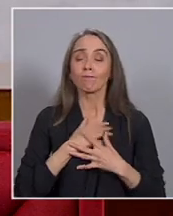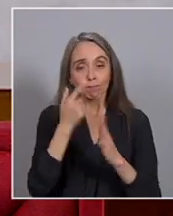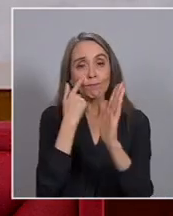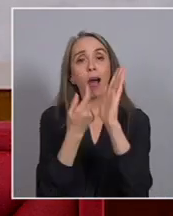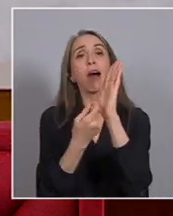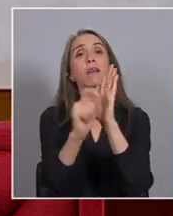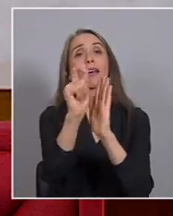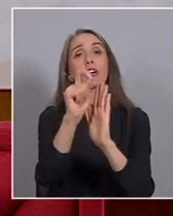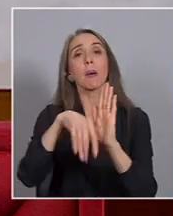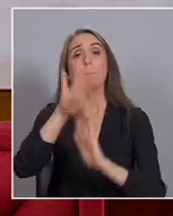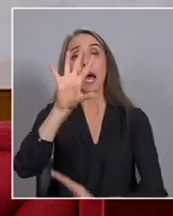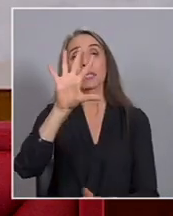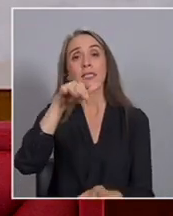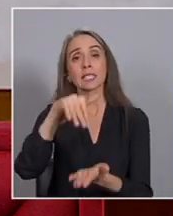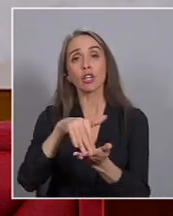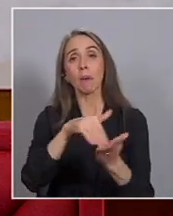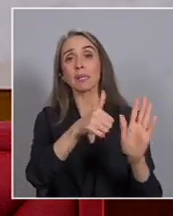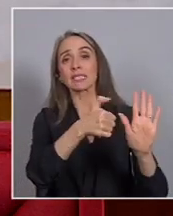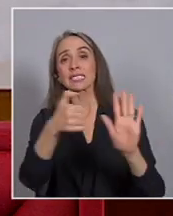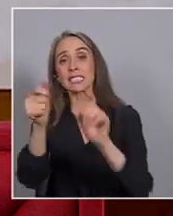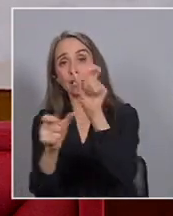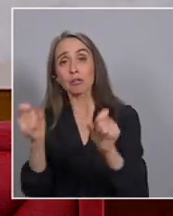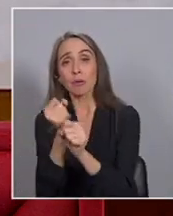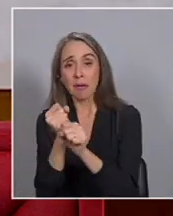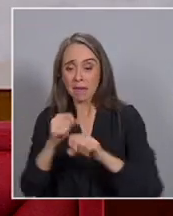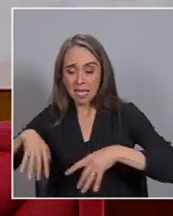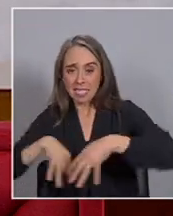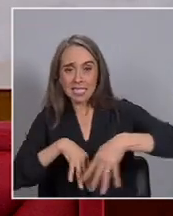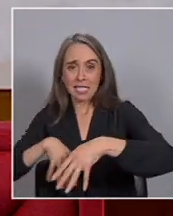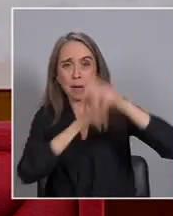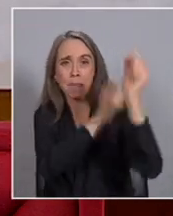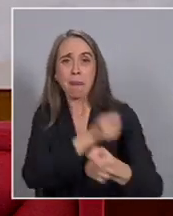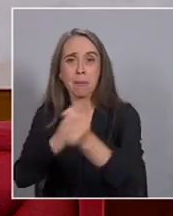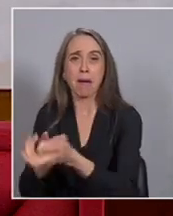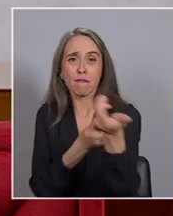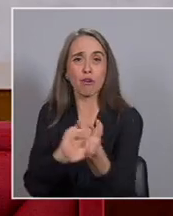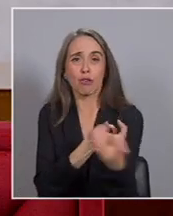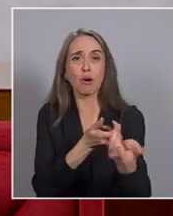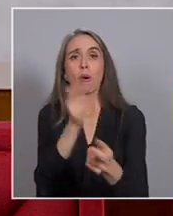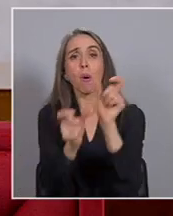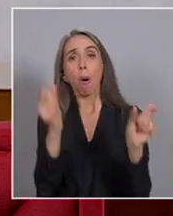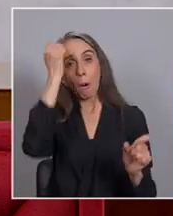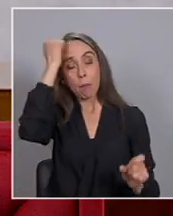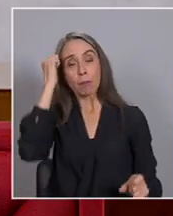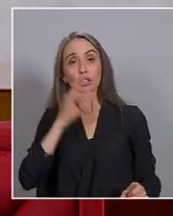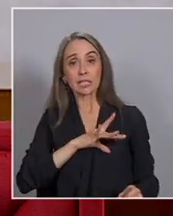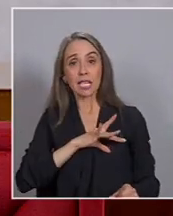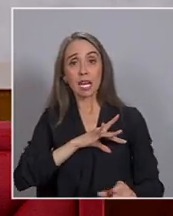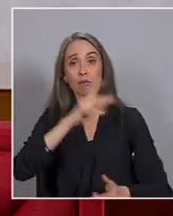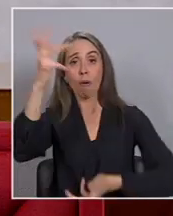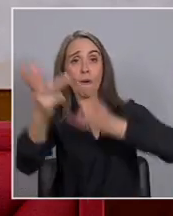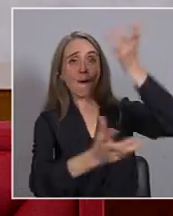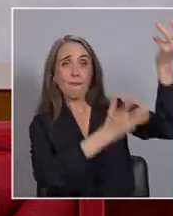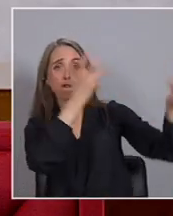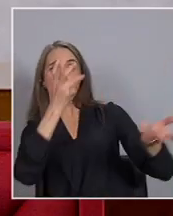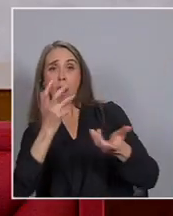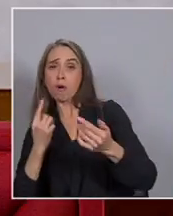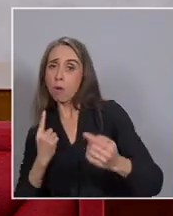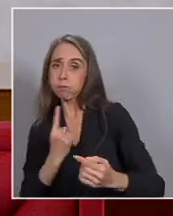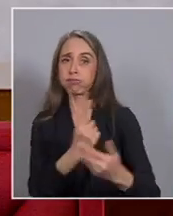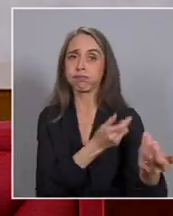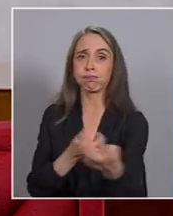reconocimiento a los más de 5.600 brigadistas y bomberos chilenos que combatieron en las llamas.